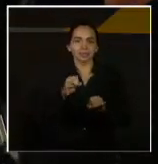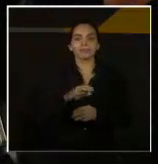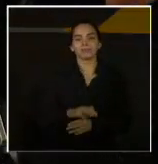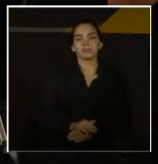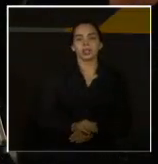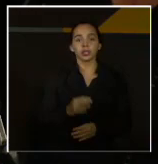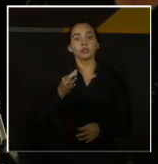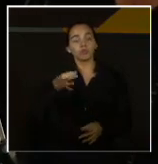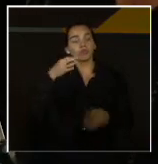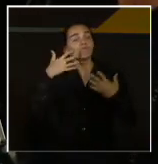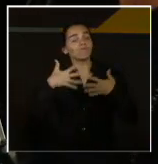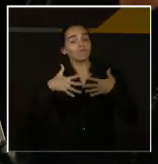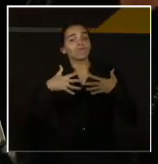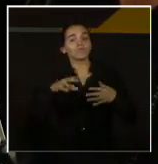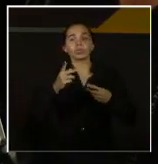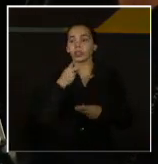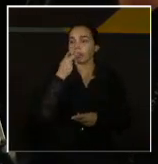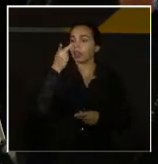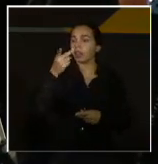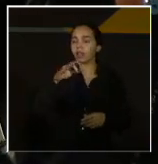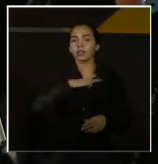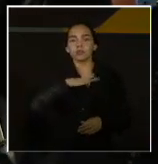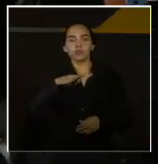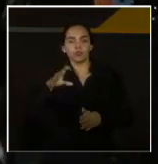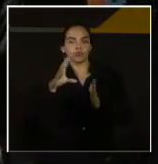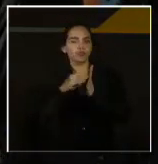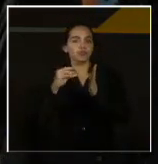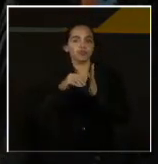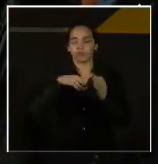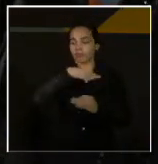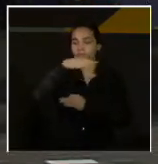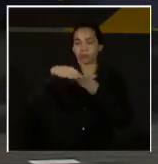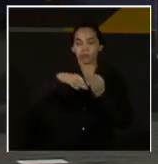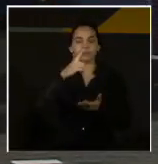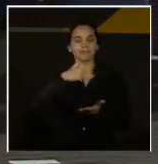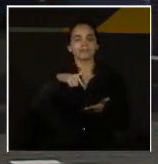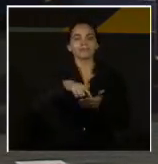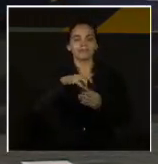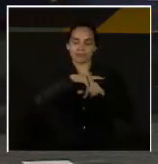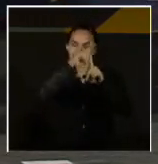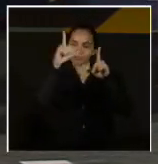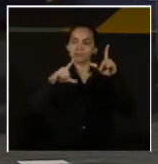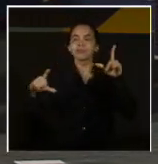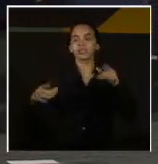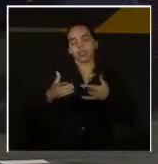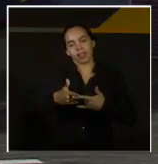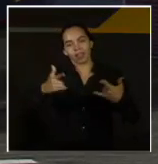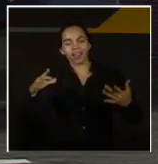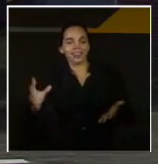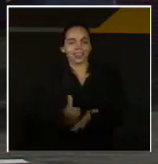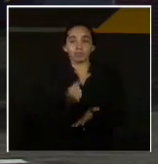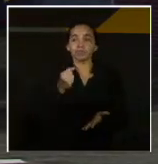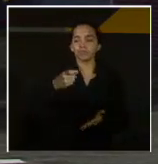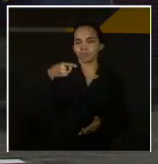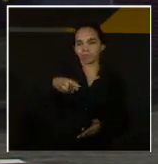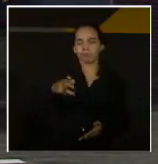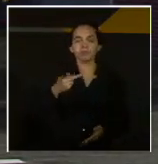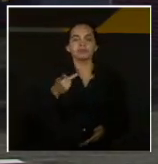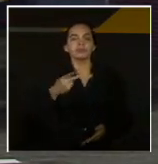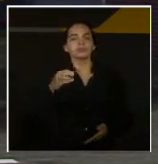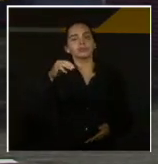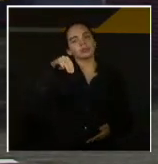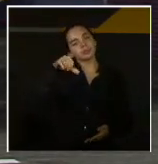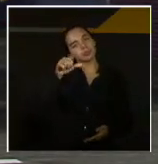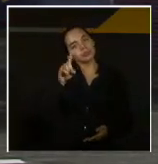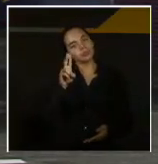interesantes propuestas que podemos replicar en cualquier rincón del país cuando son historias de éxito. Esta pregunta va para el candidato Mauricio Sagüí